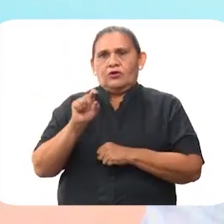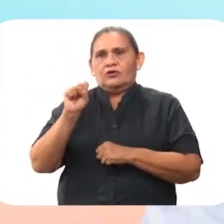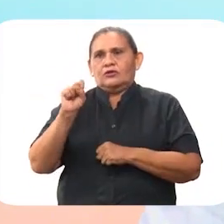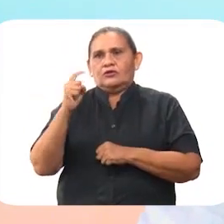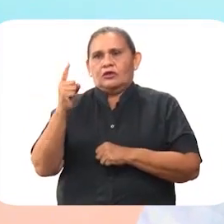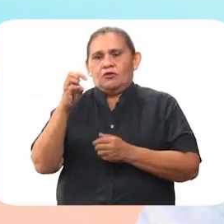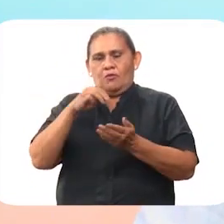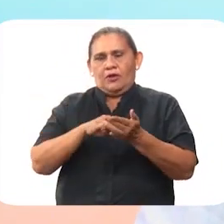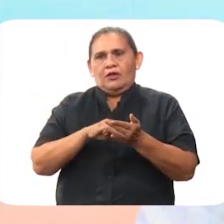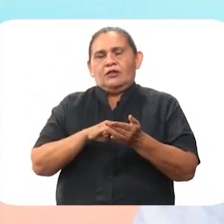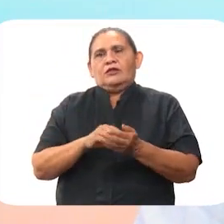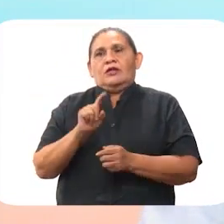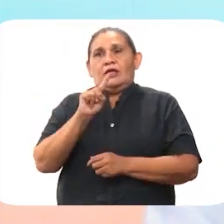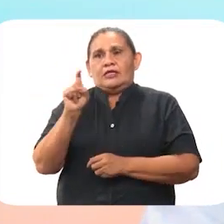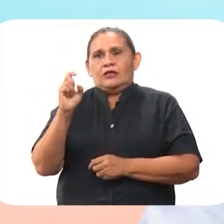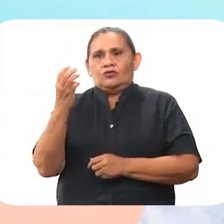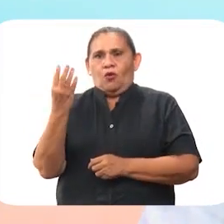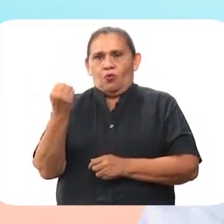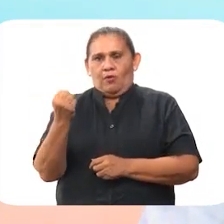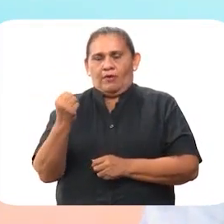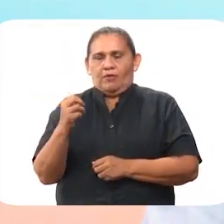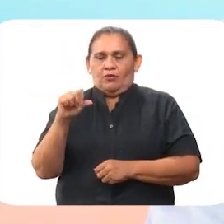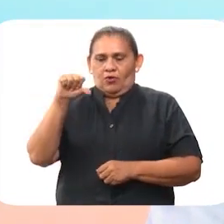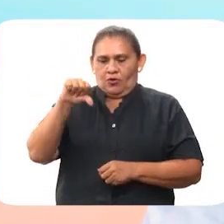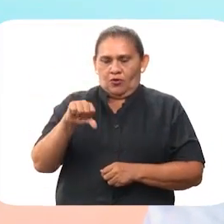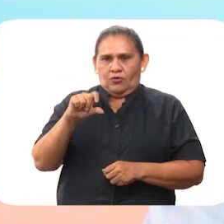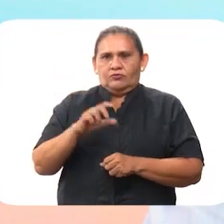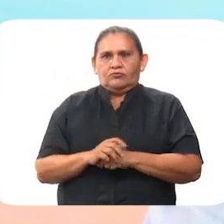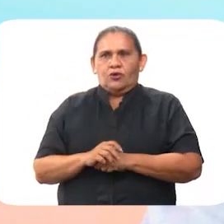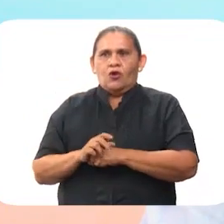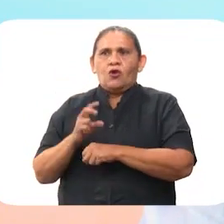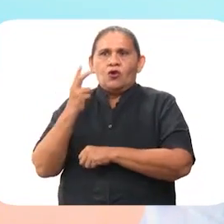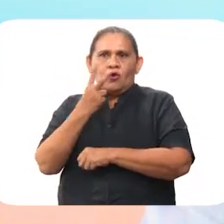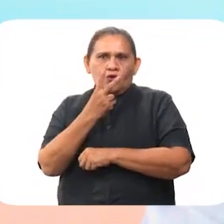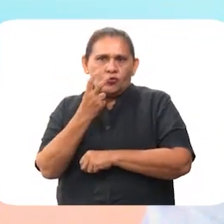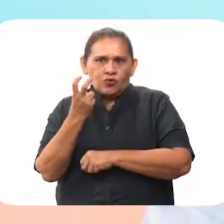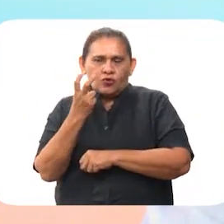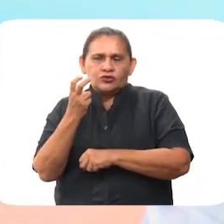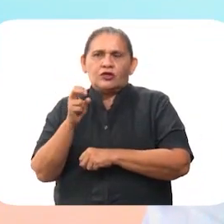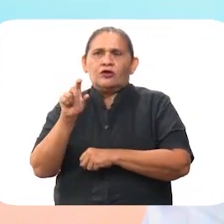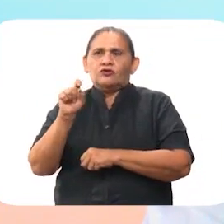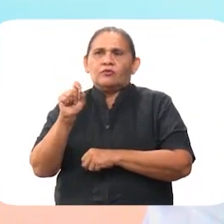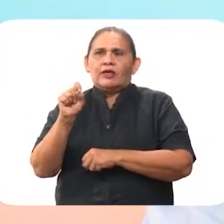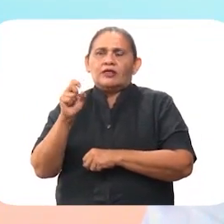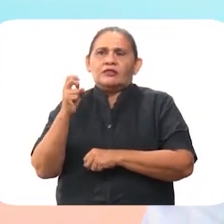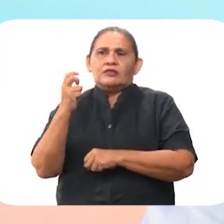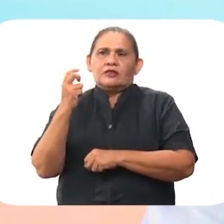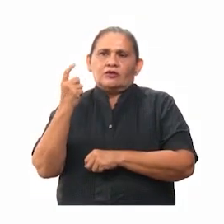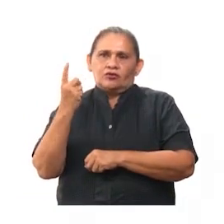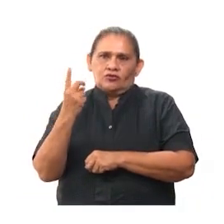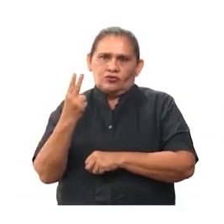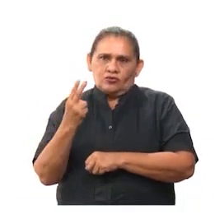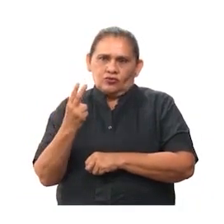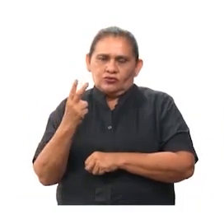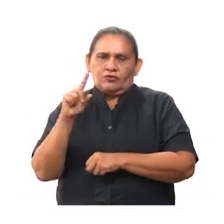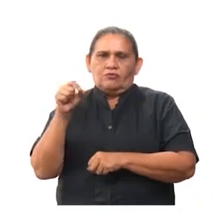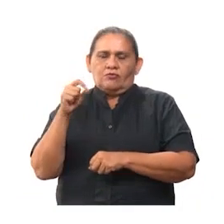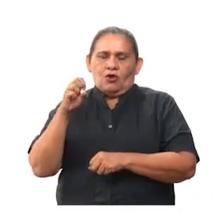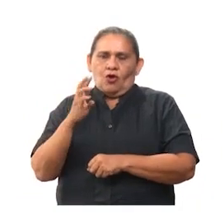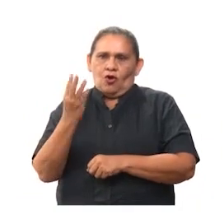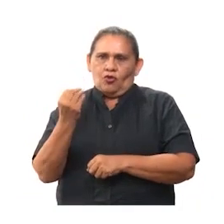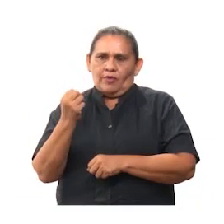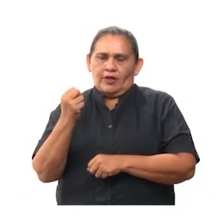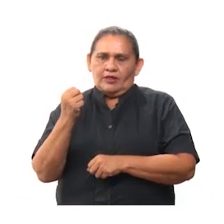pakteo coronavirus, 90 tukahilho, 19 tisimin, 18 Valladolid, 11 kanasin besan tikul, 7